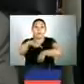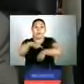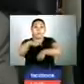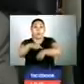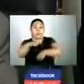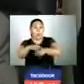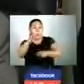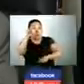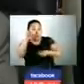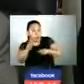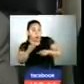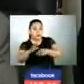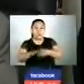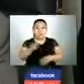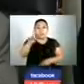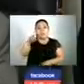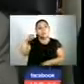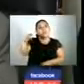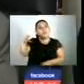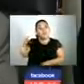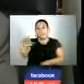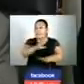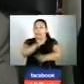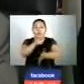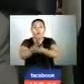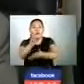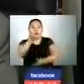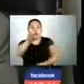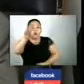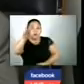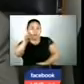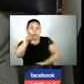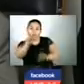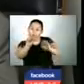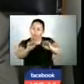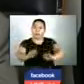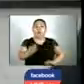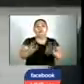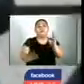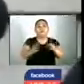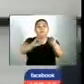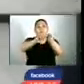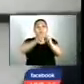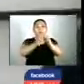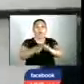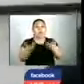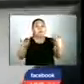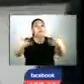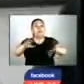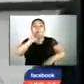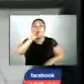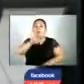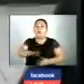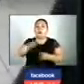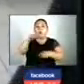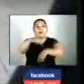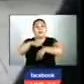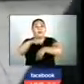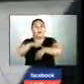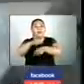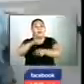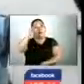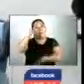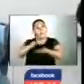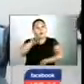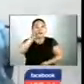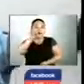12 a 10 años de prisión y que esto está dentro de los cánones que permite la jurisdicción. Se confirmó la reducción de dos años de pena para